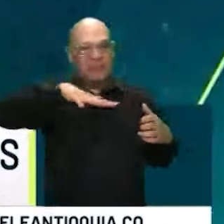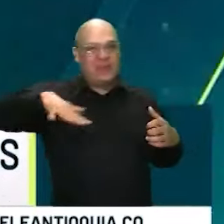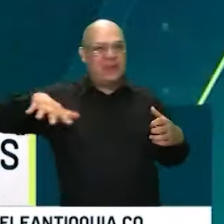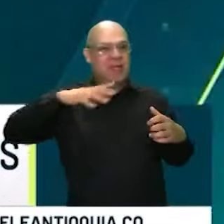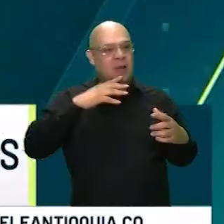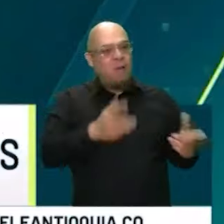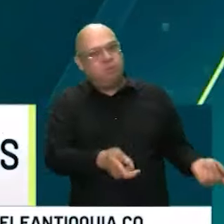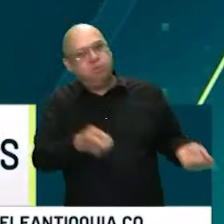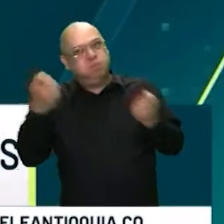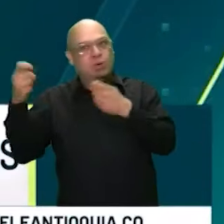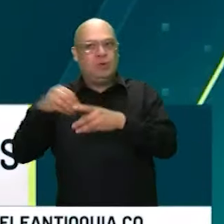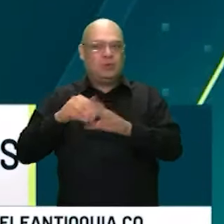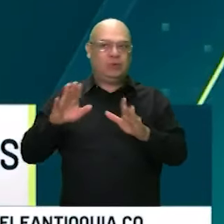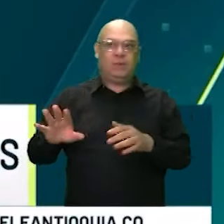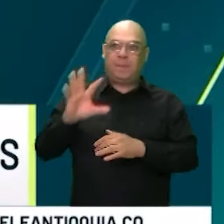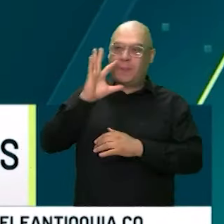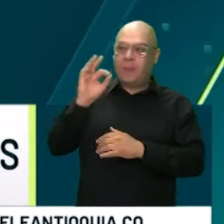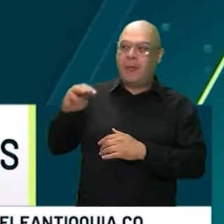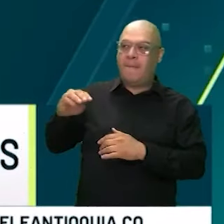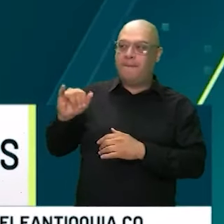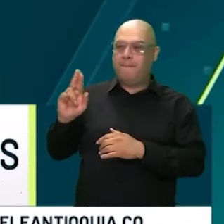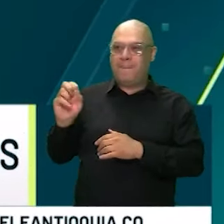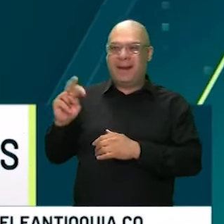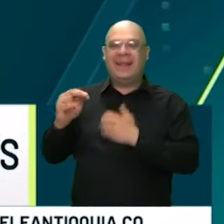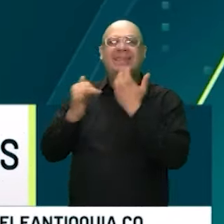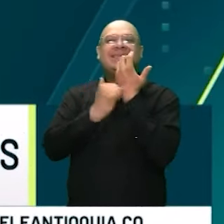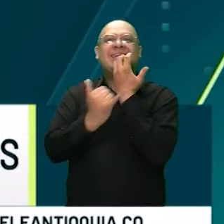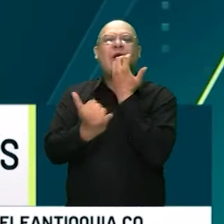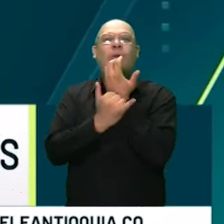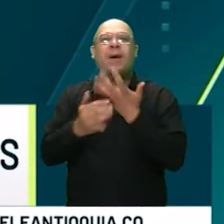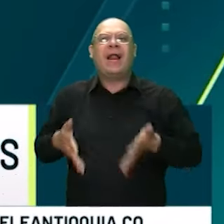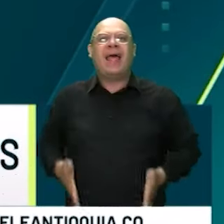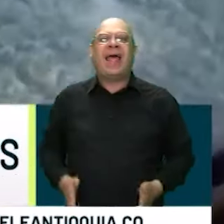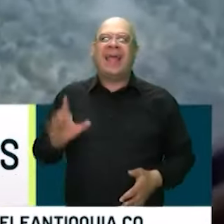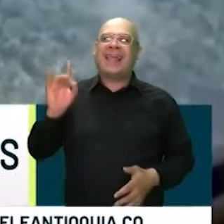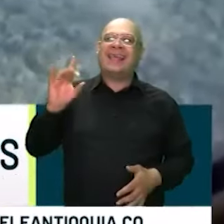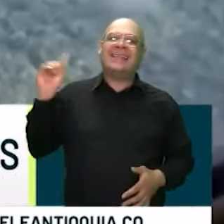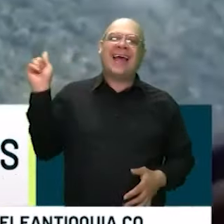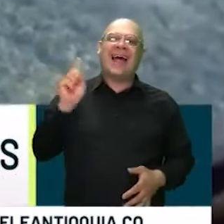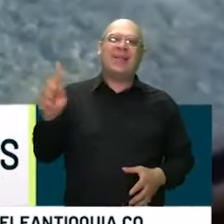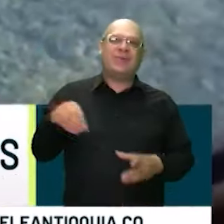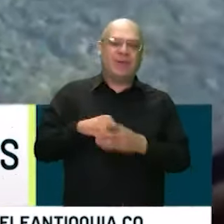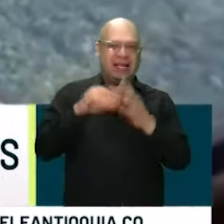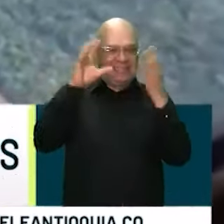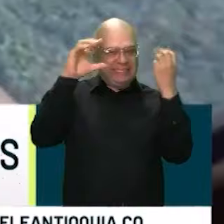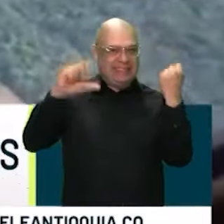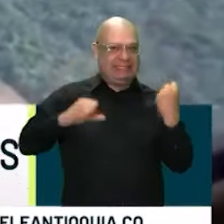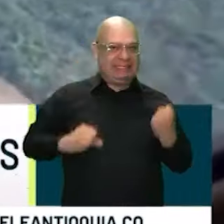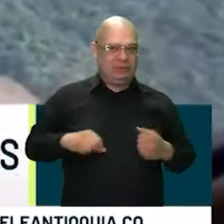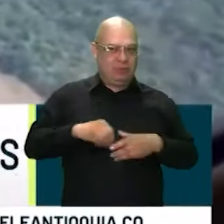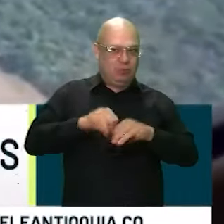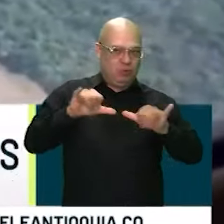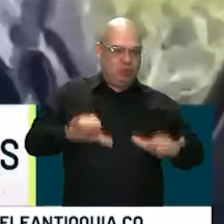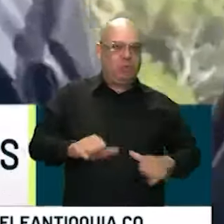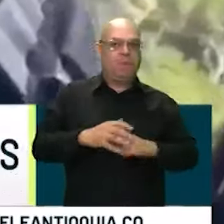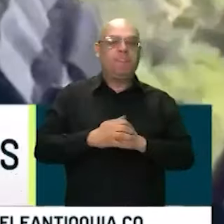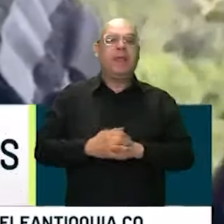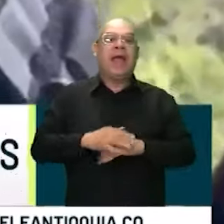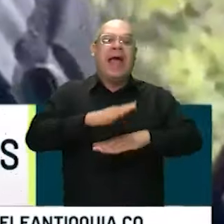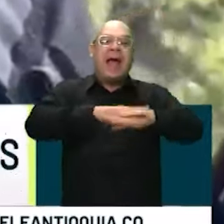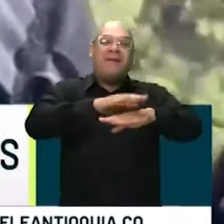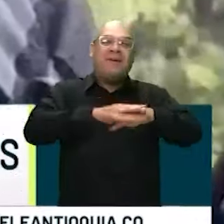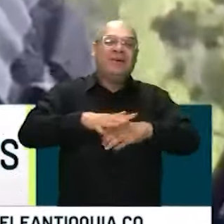El sargento Marín López era de Yarumal y llevaba 15 años de servicio en el ejército. La institución militar denunció que este trágico